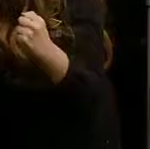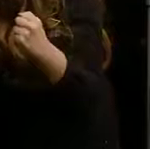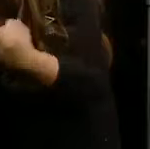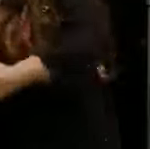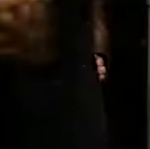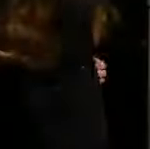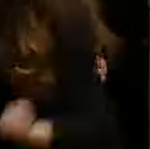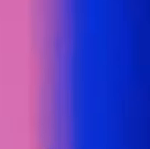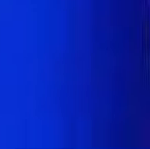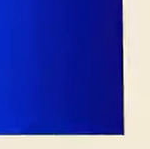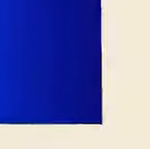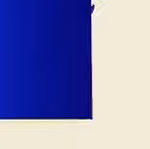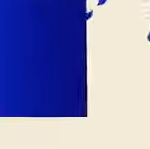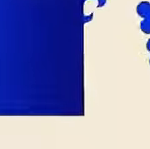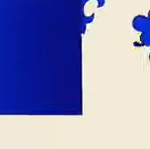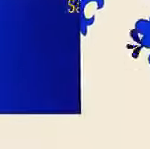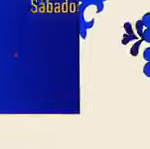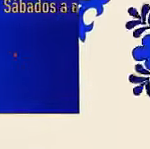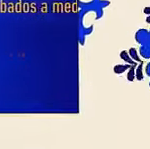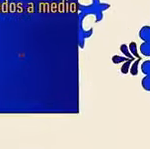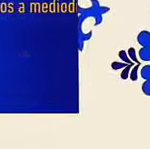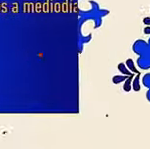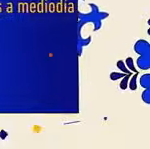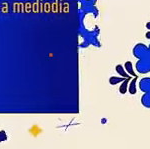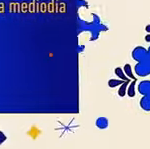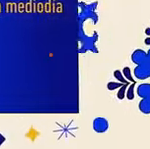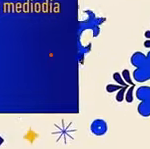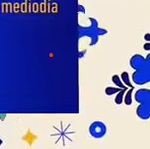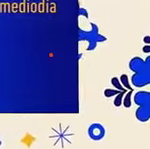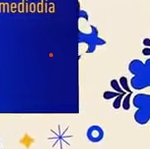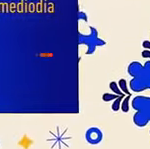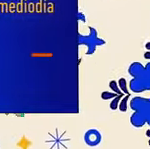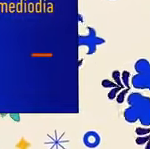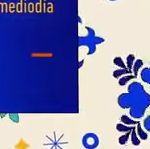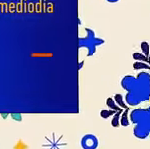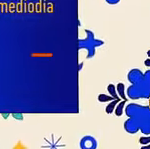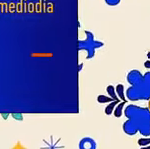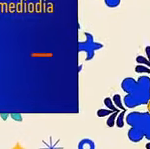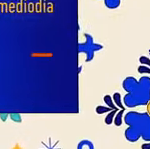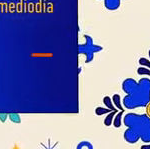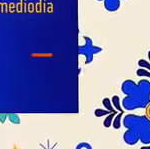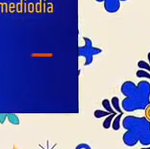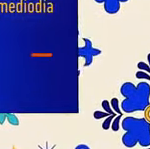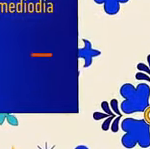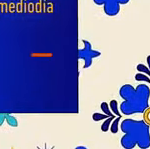parte del ánimo que se vive en Alacachi Cachiporra. Sábados a mediodía.